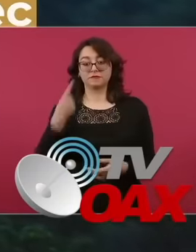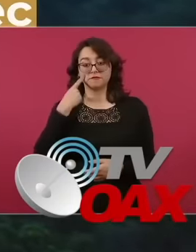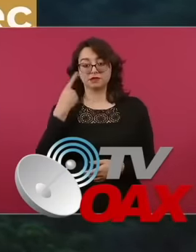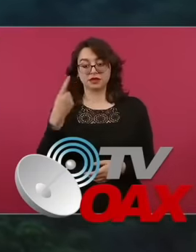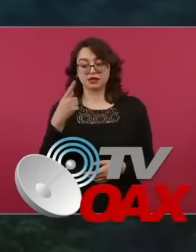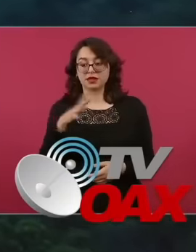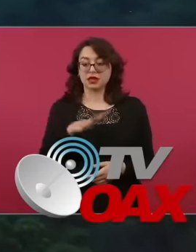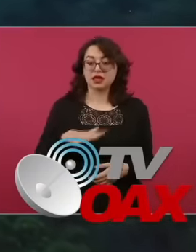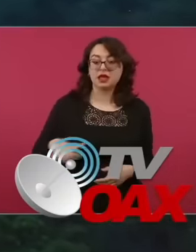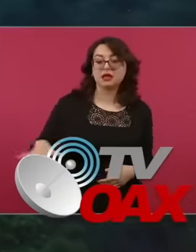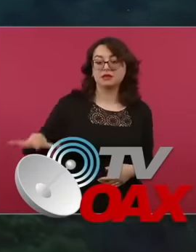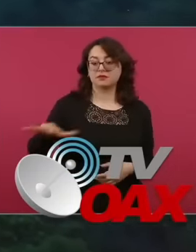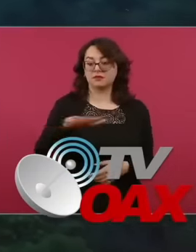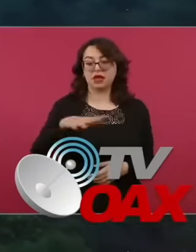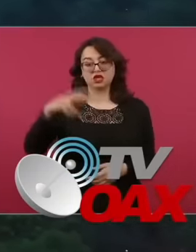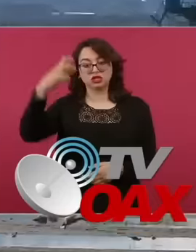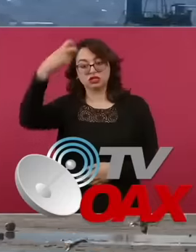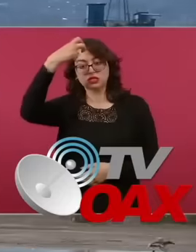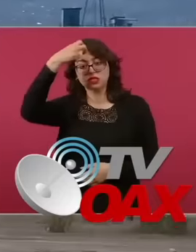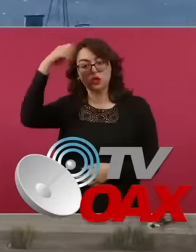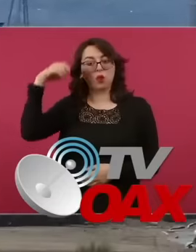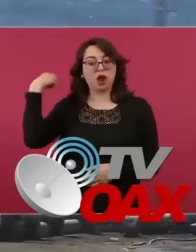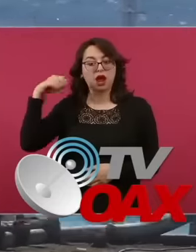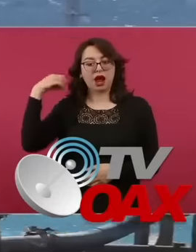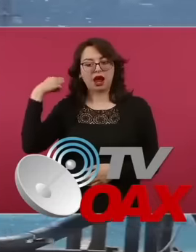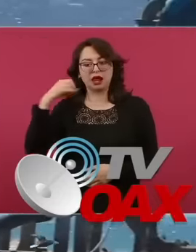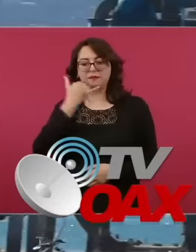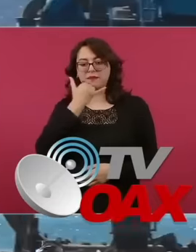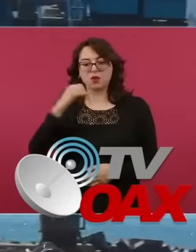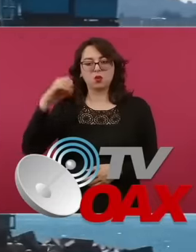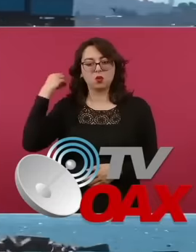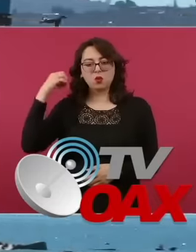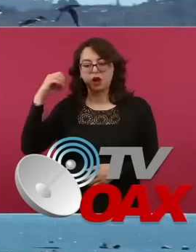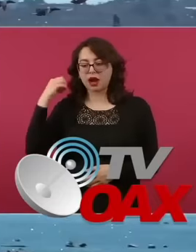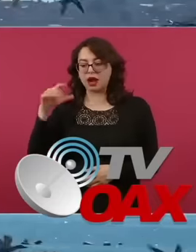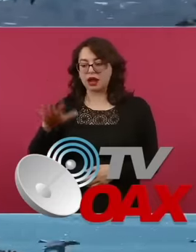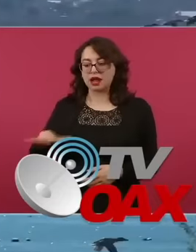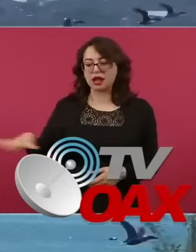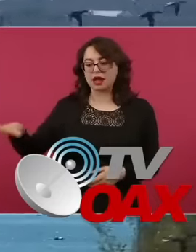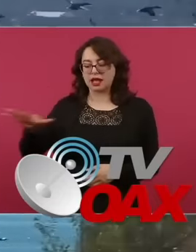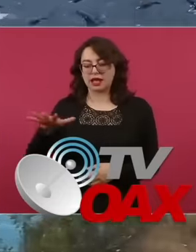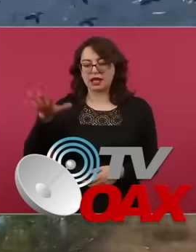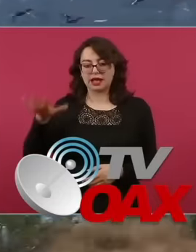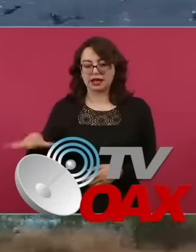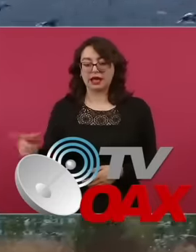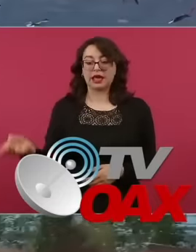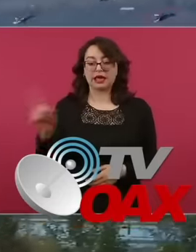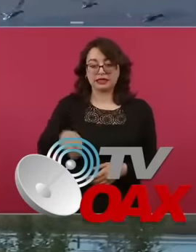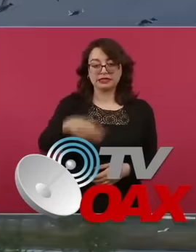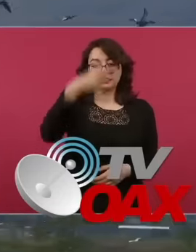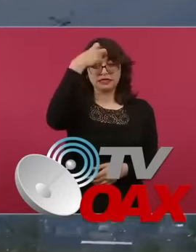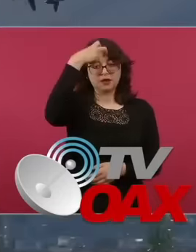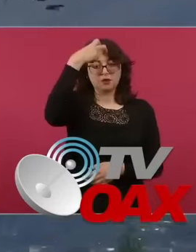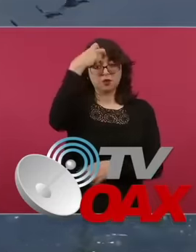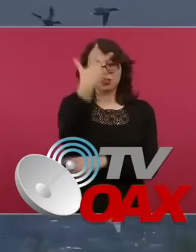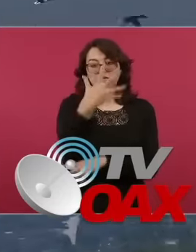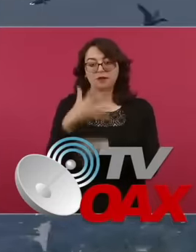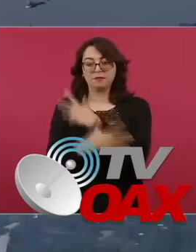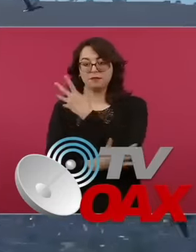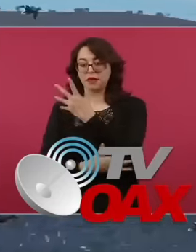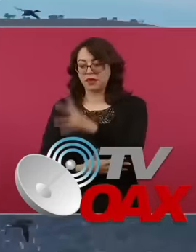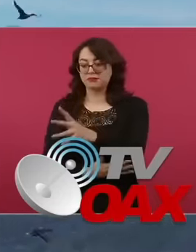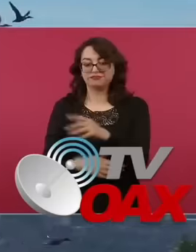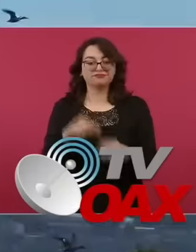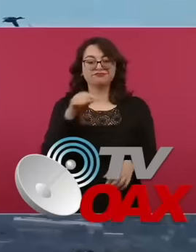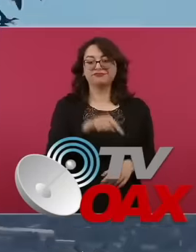1.5 veces la extensión la ciudad de Oaxaca o 17 veces la del Bosque de Chapultepec y